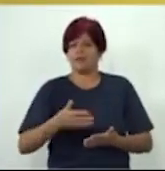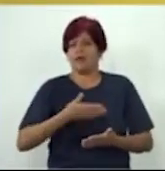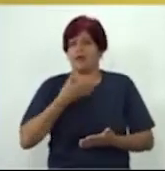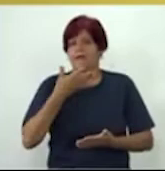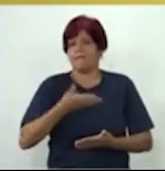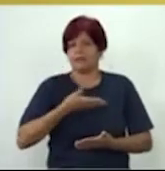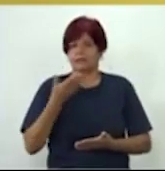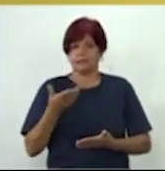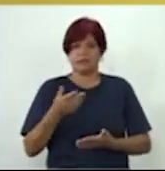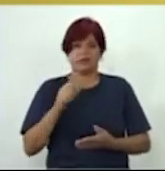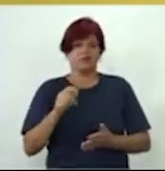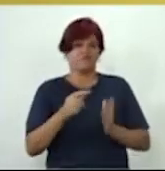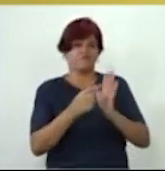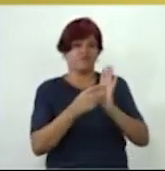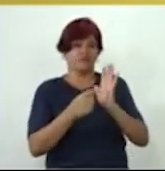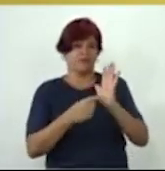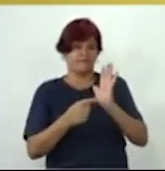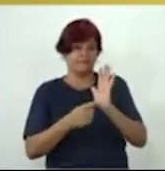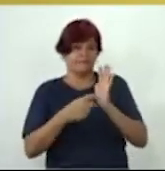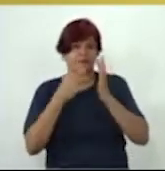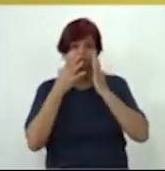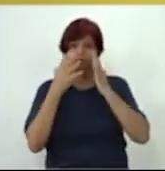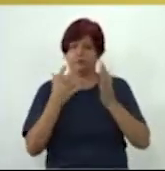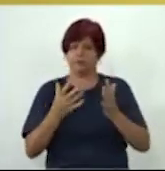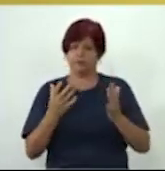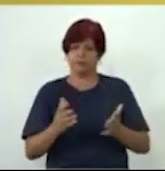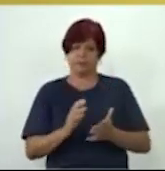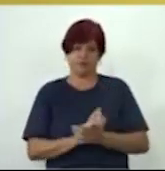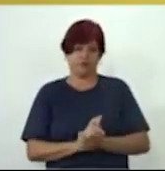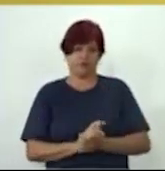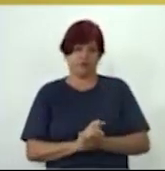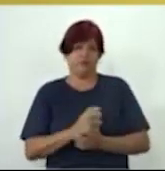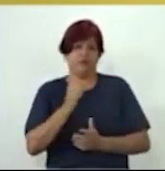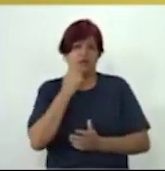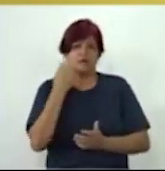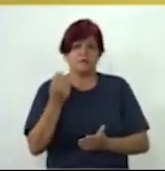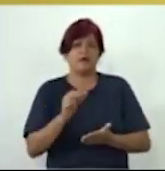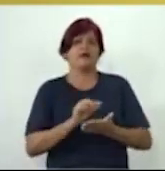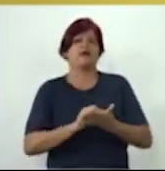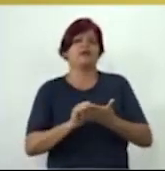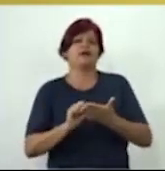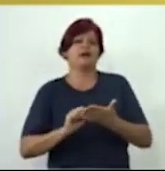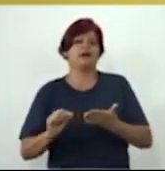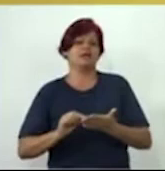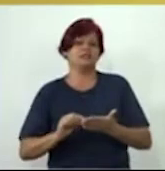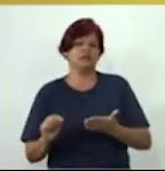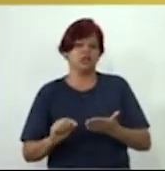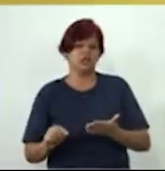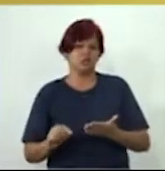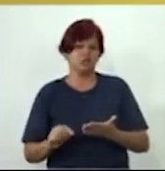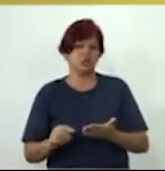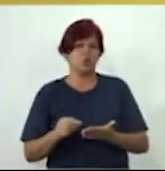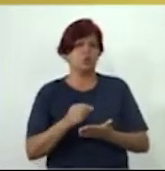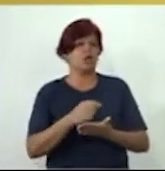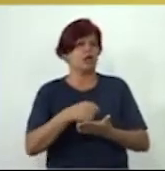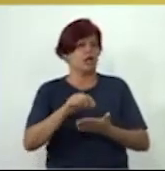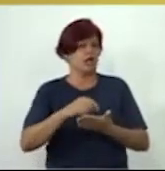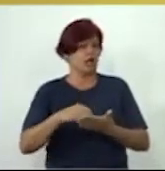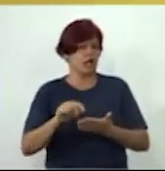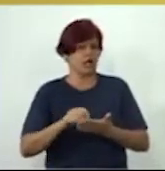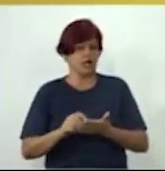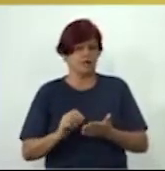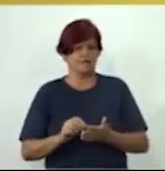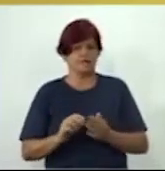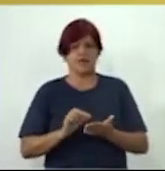son aspectos que deben tener en cuenta, así como en la escritura, una correcta caligrafía, la